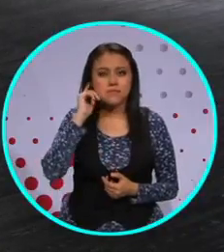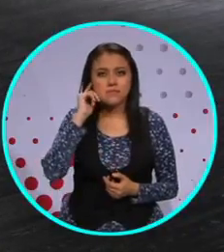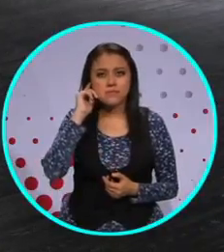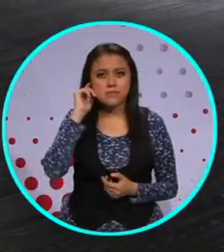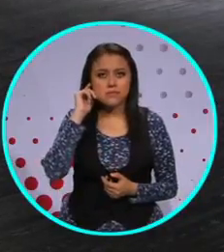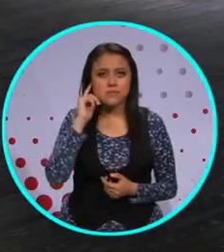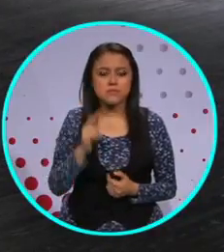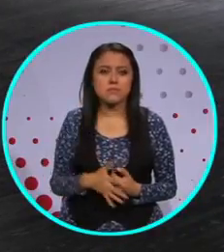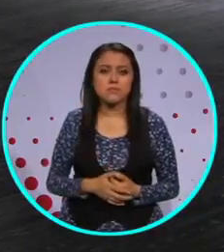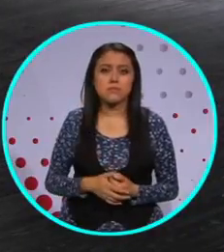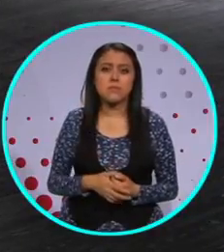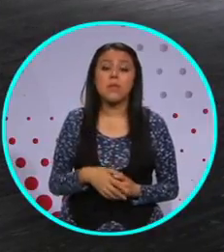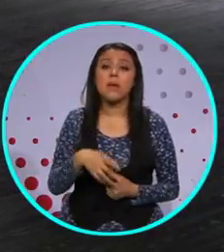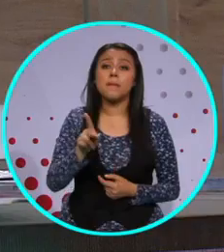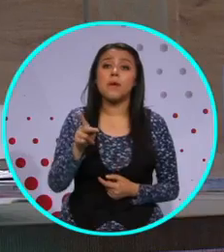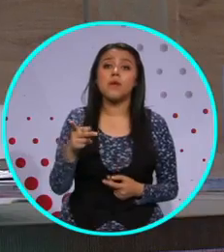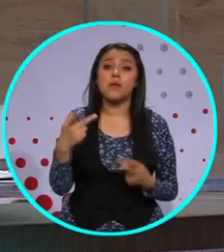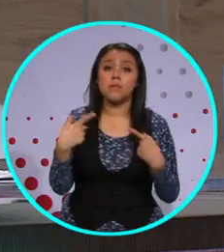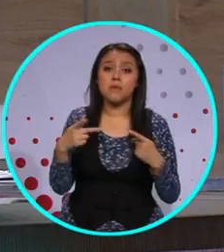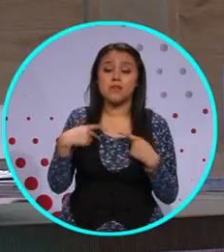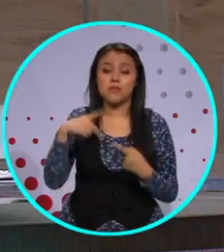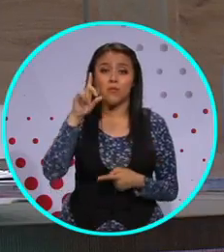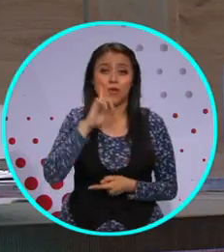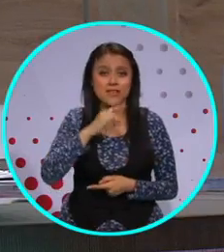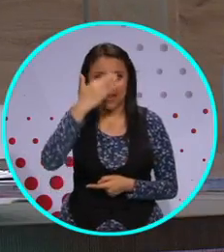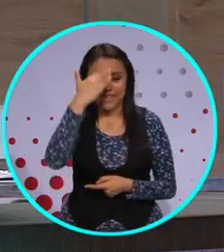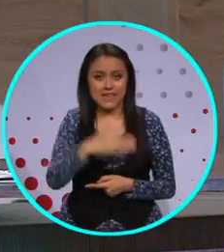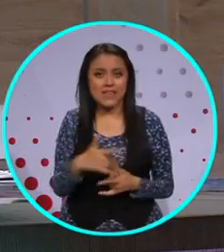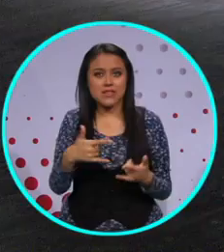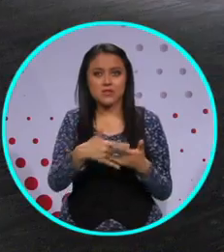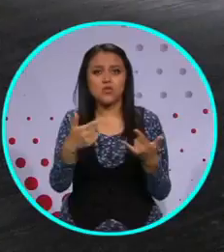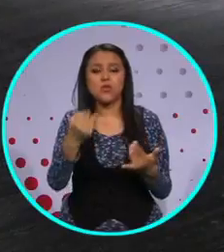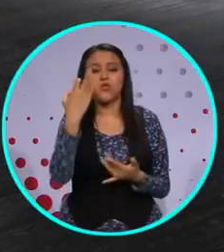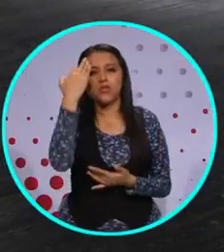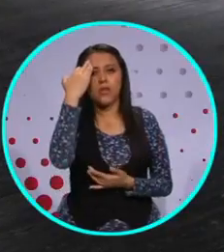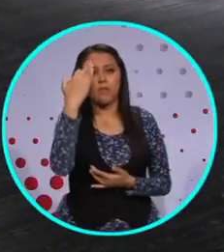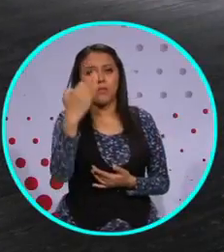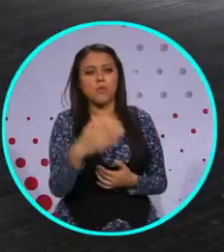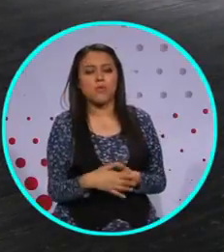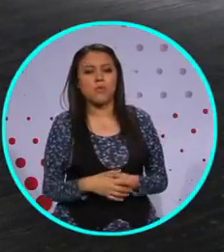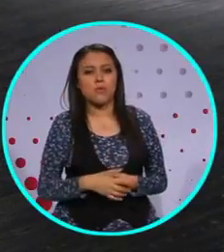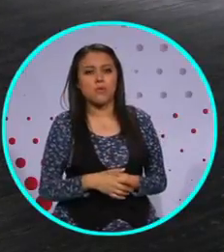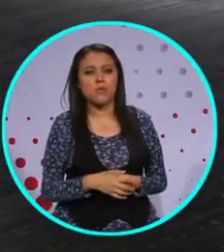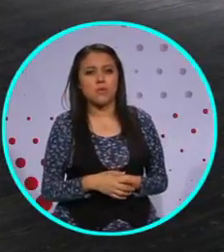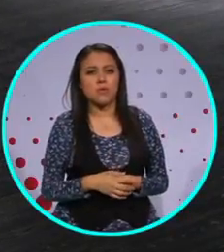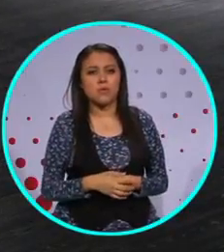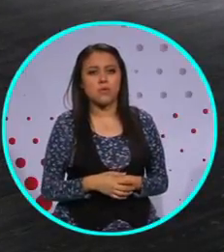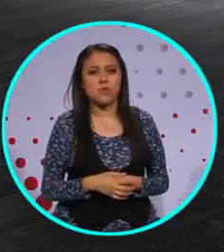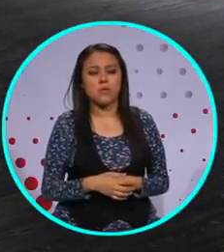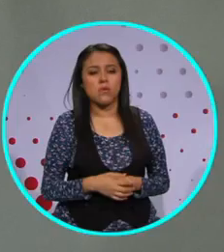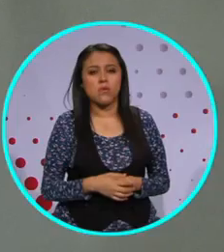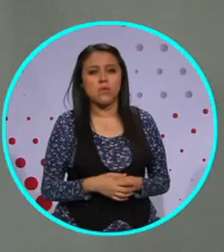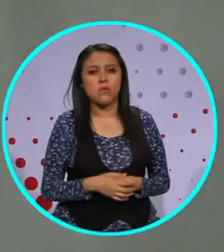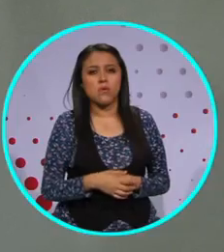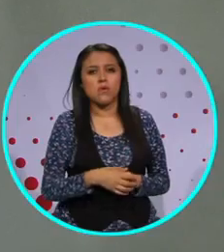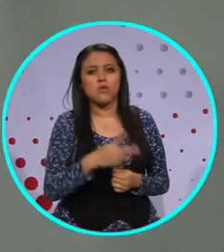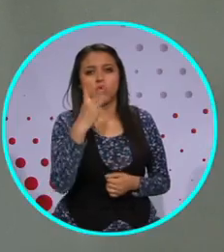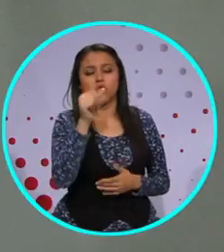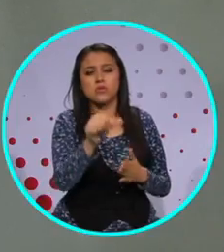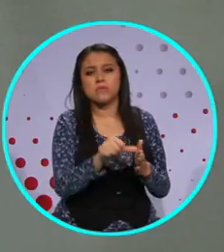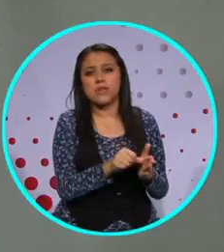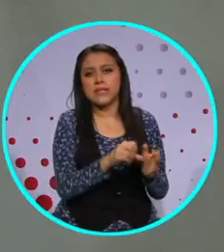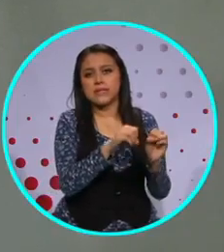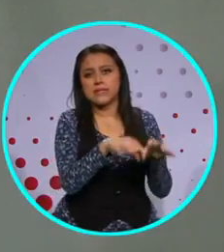pero la señora y los vecinos que ya la casa lleva deshabitado como dos meses